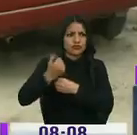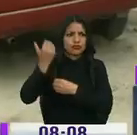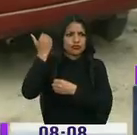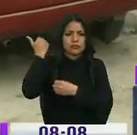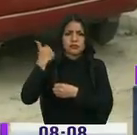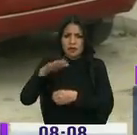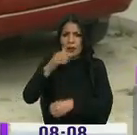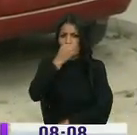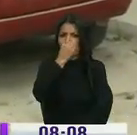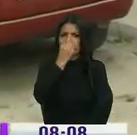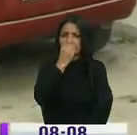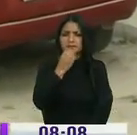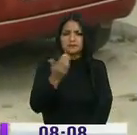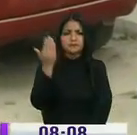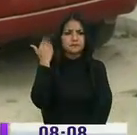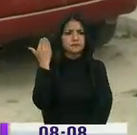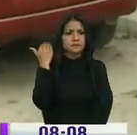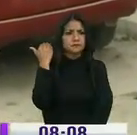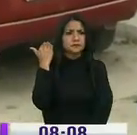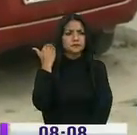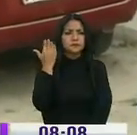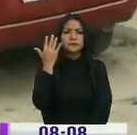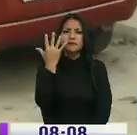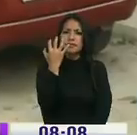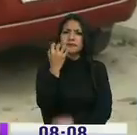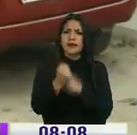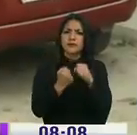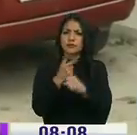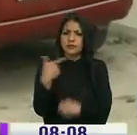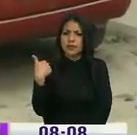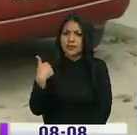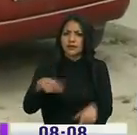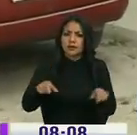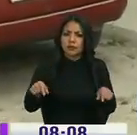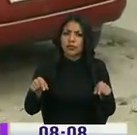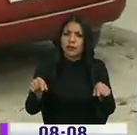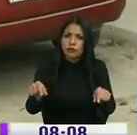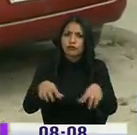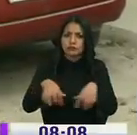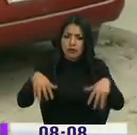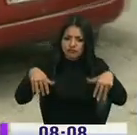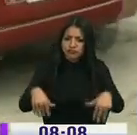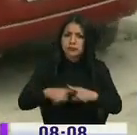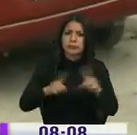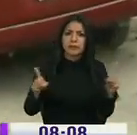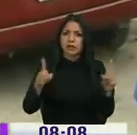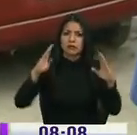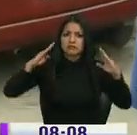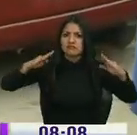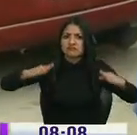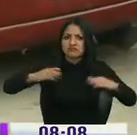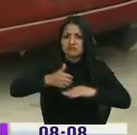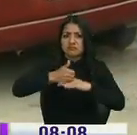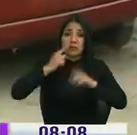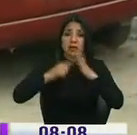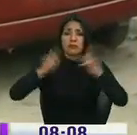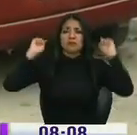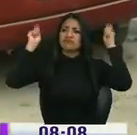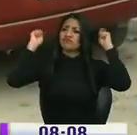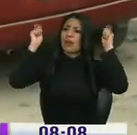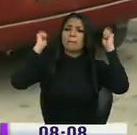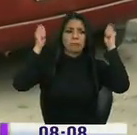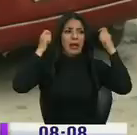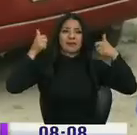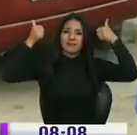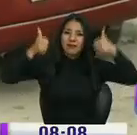tenemos hace unos 15 años atrás pero nunca nadie se ha acordado de este básico en cada campaña han venido por aquí